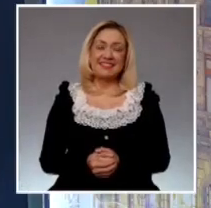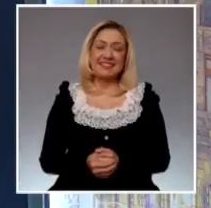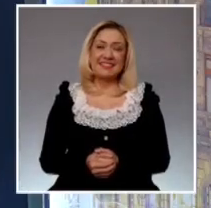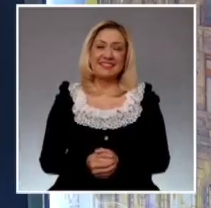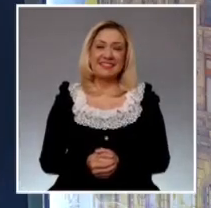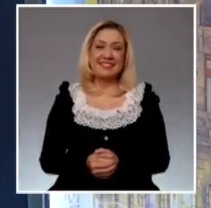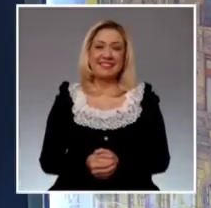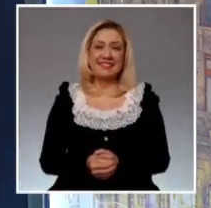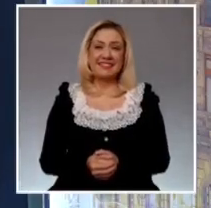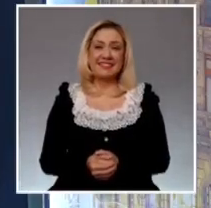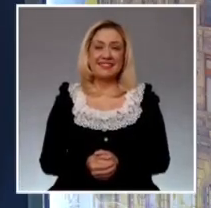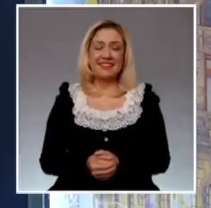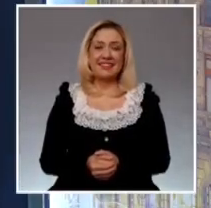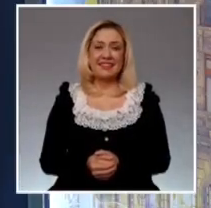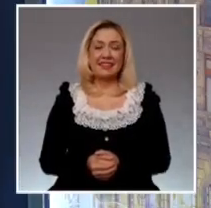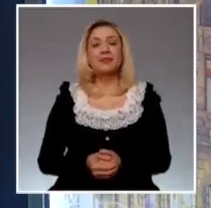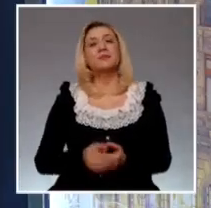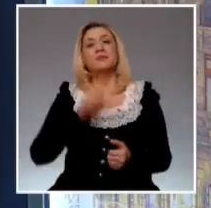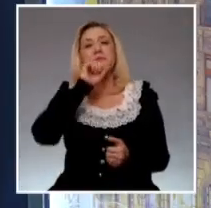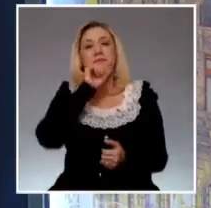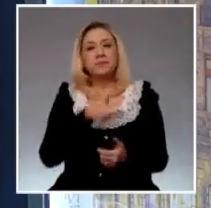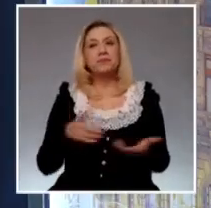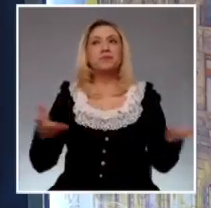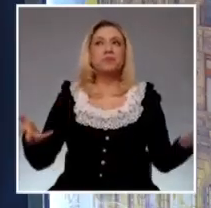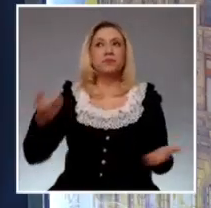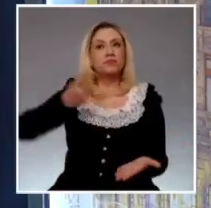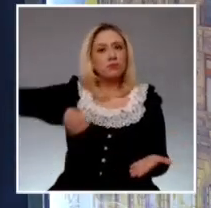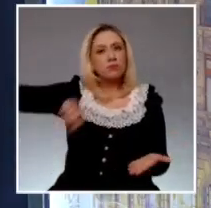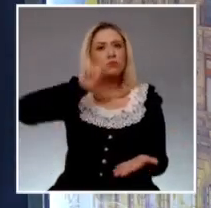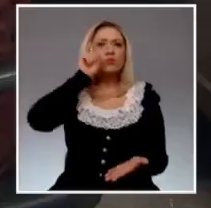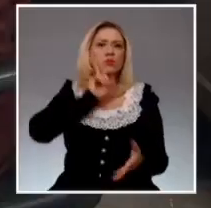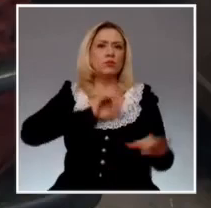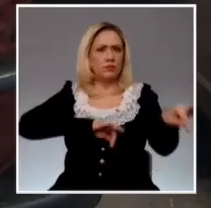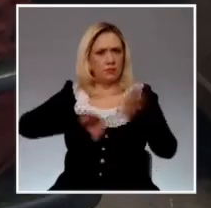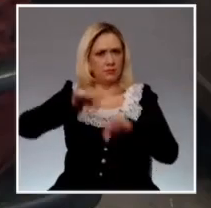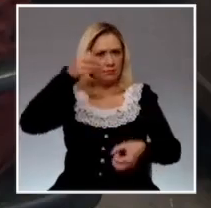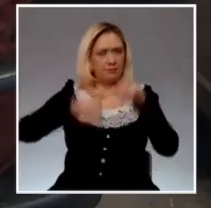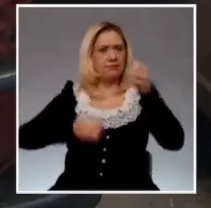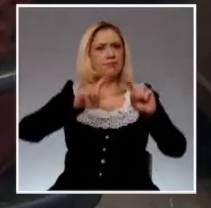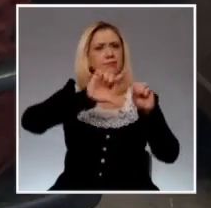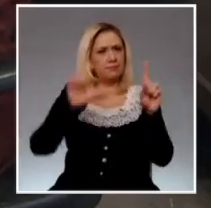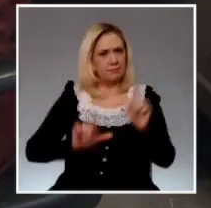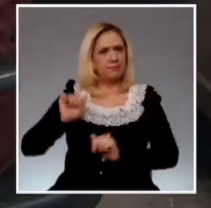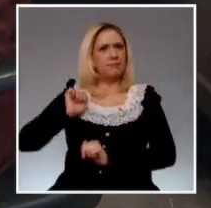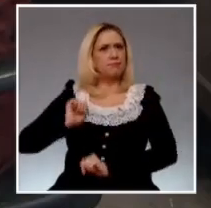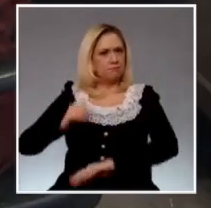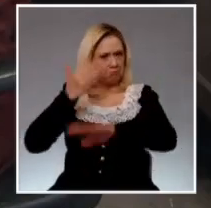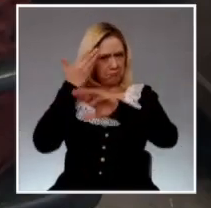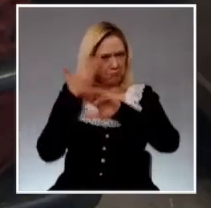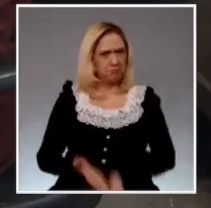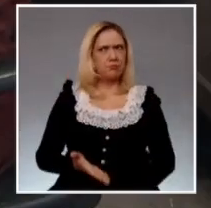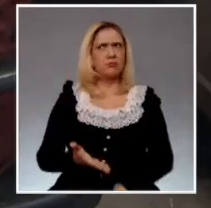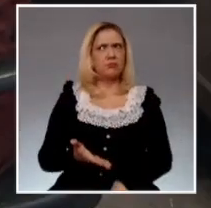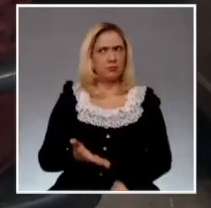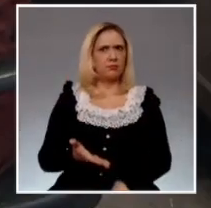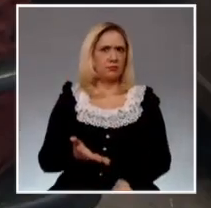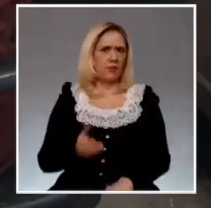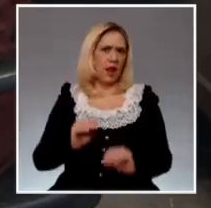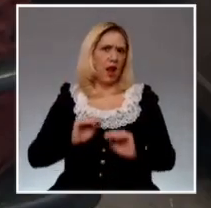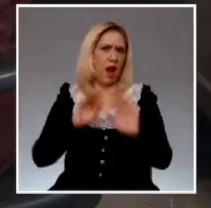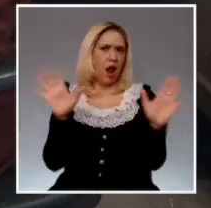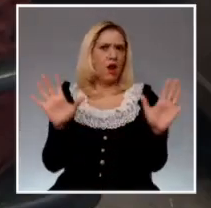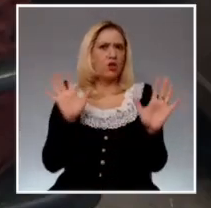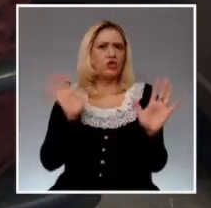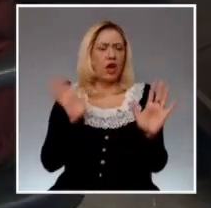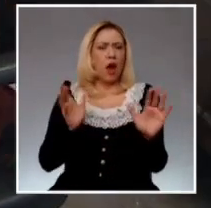Y en este sentido, pese a que las mujeres que laboran en el Poder Judicial de la Federación han tenido una mayor representación en los altos puestos de la